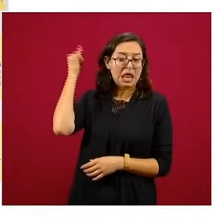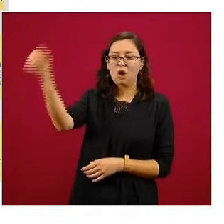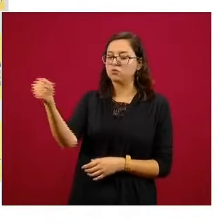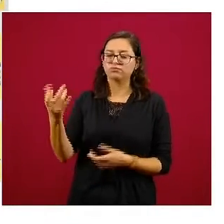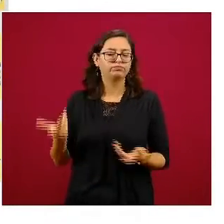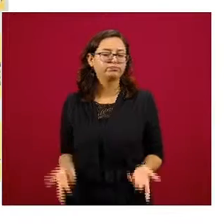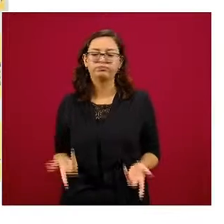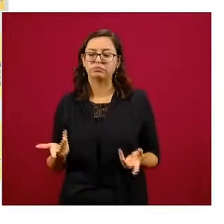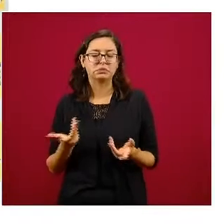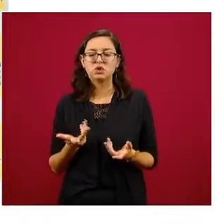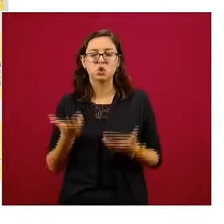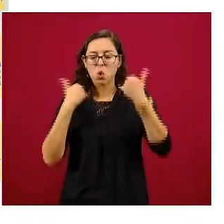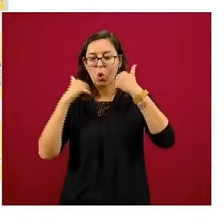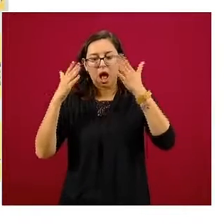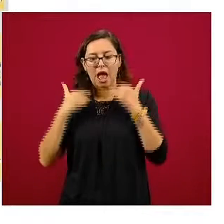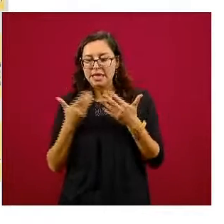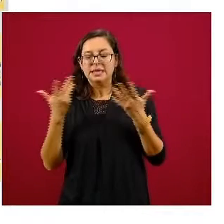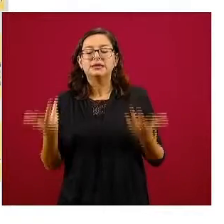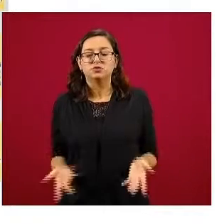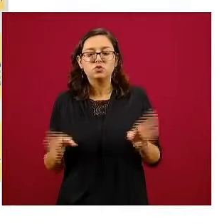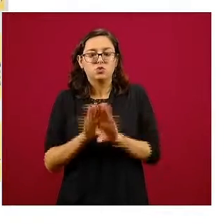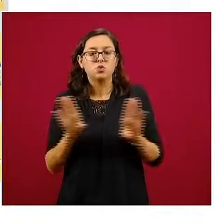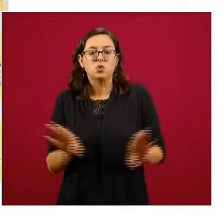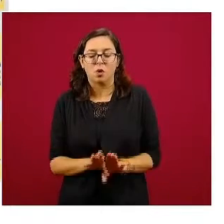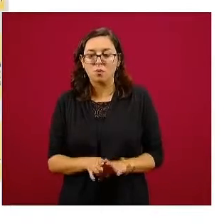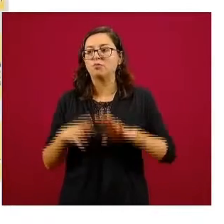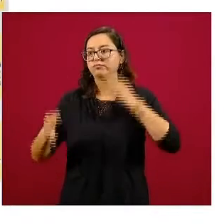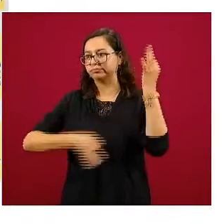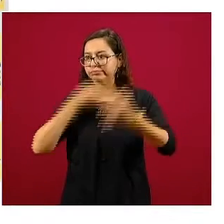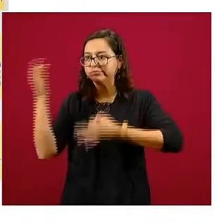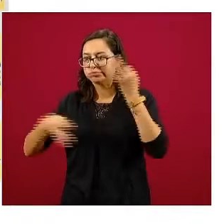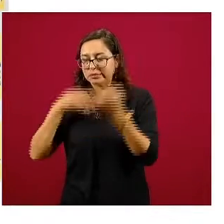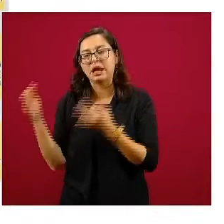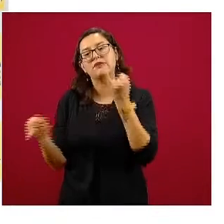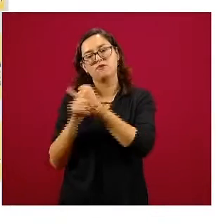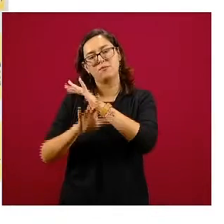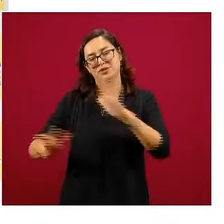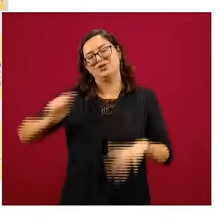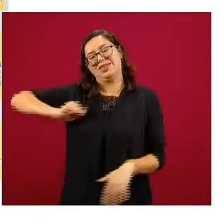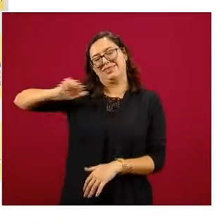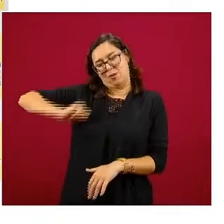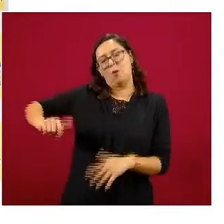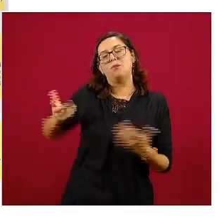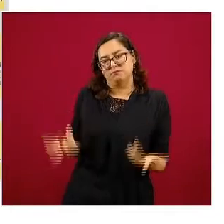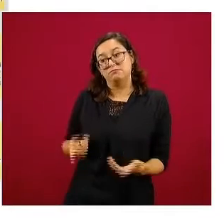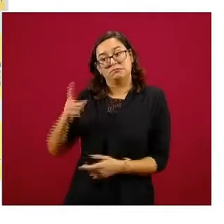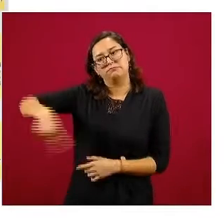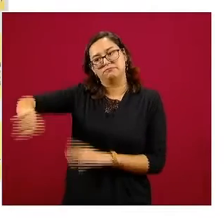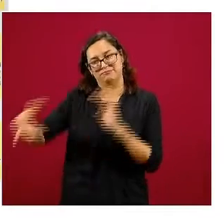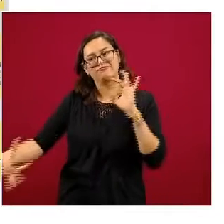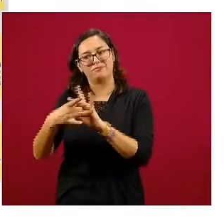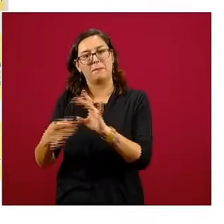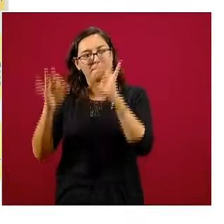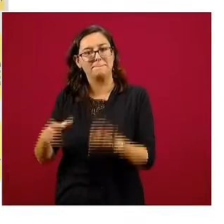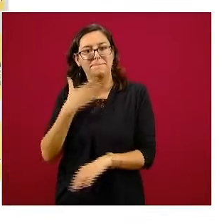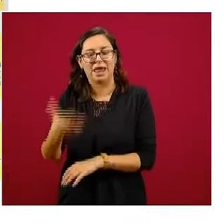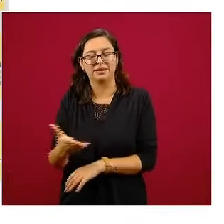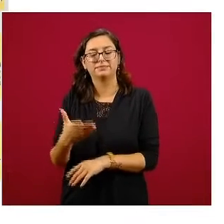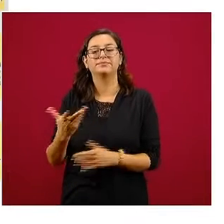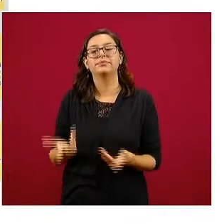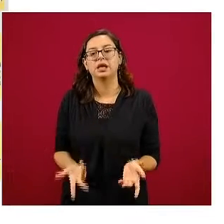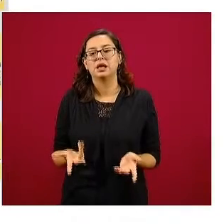El involucramiento con la familia, con la comunidad, con los núcleos de convivencia humana que en muchos lugares del